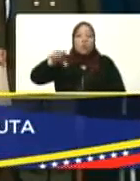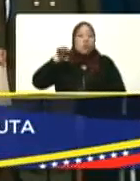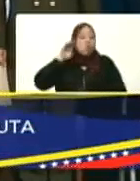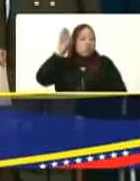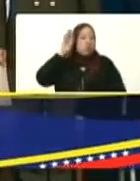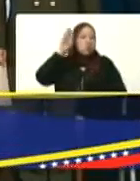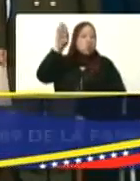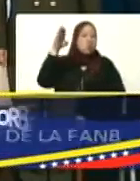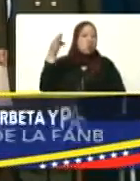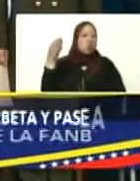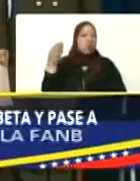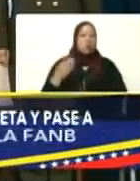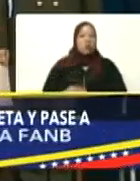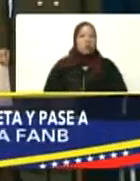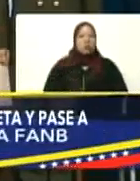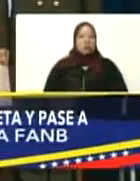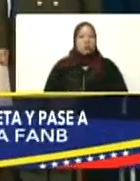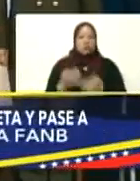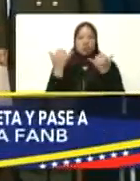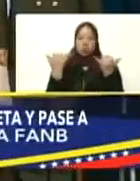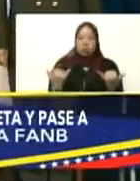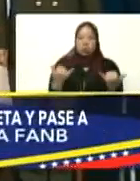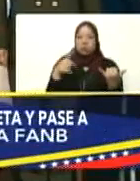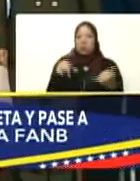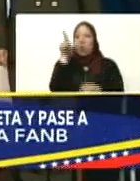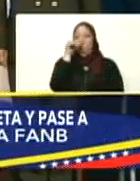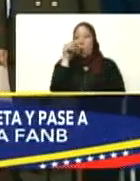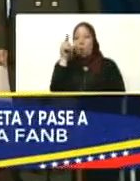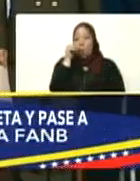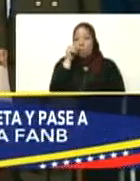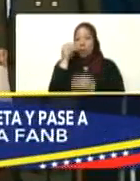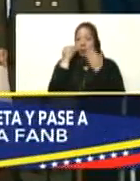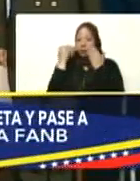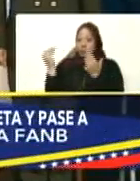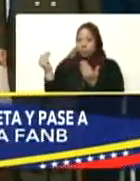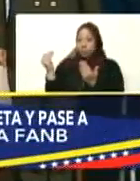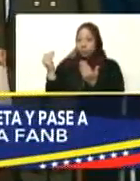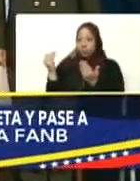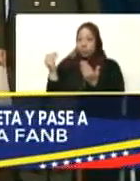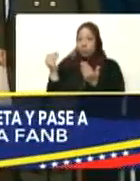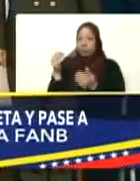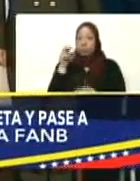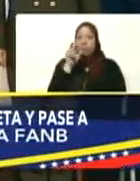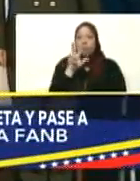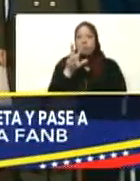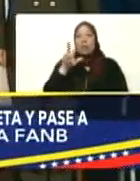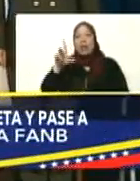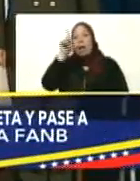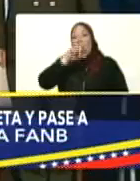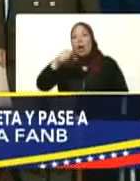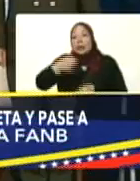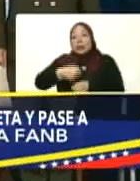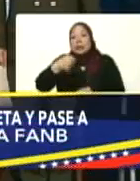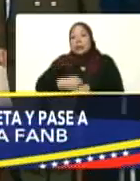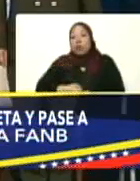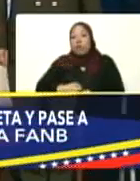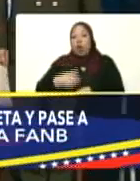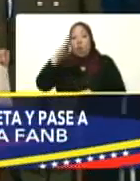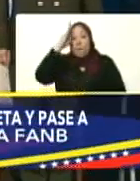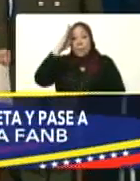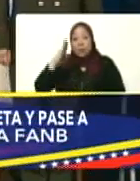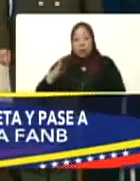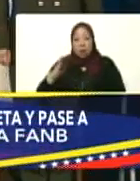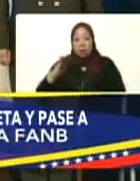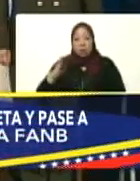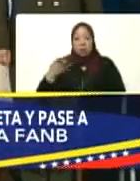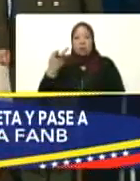futuro. Y acá este hombre, Dubulay, con 33 años de servicio militar,